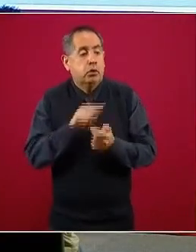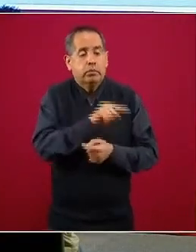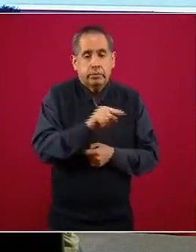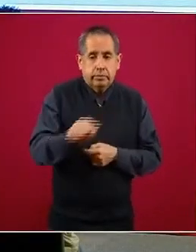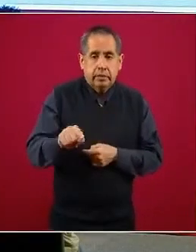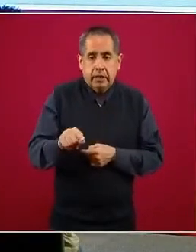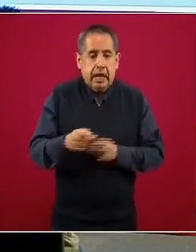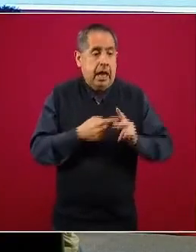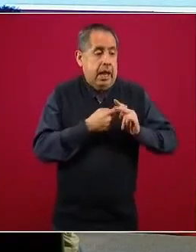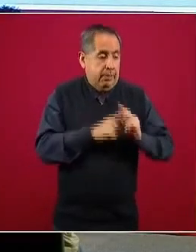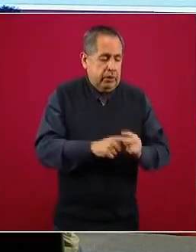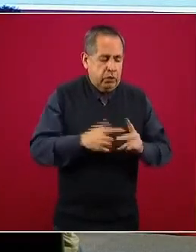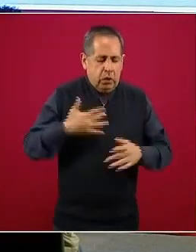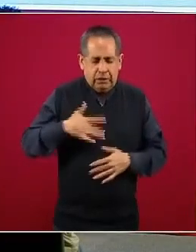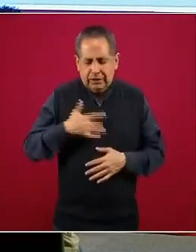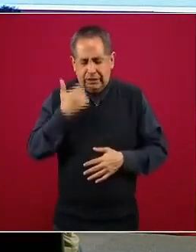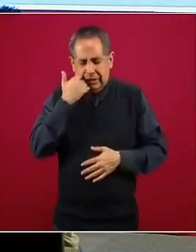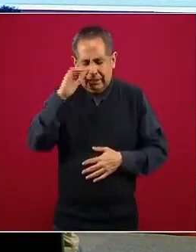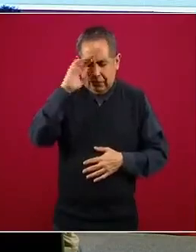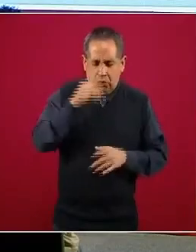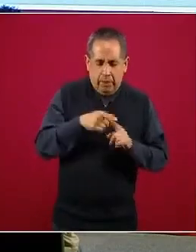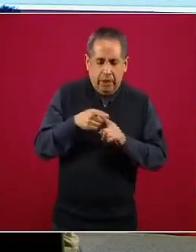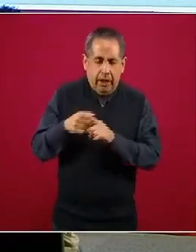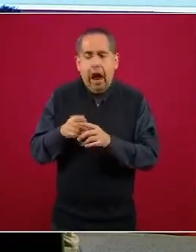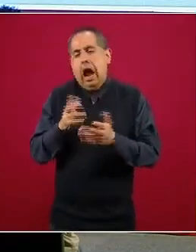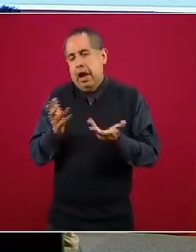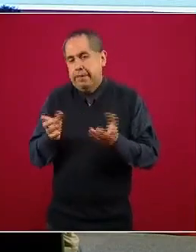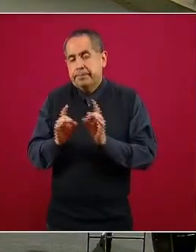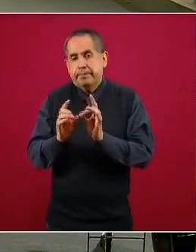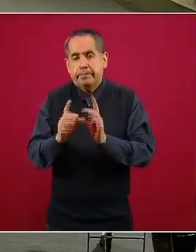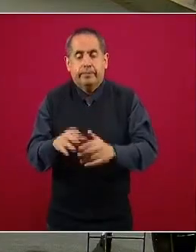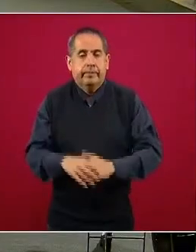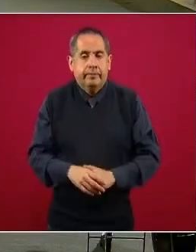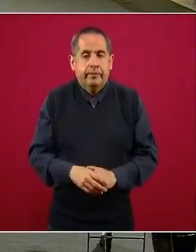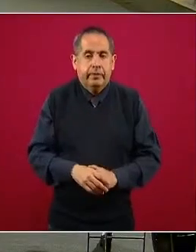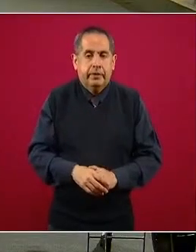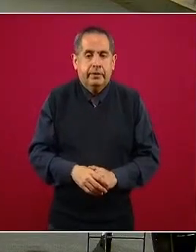por fecha de inicio de los síntomas, la anterior. La siguiente.